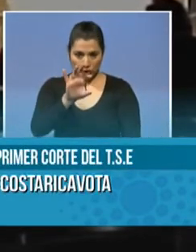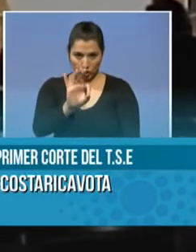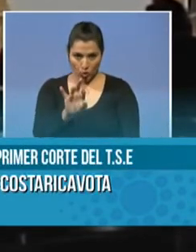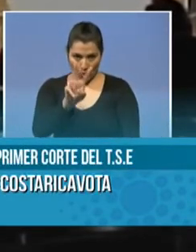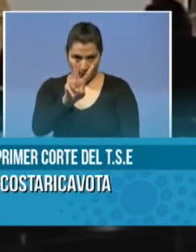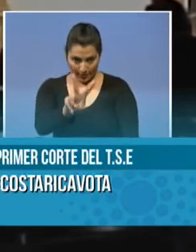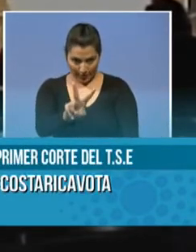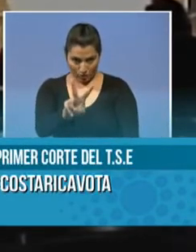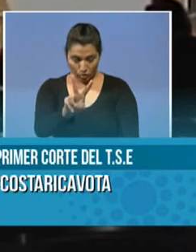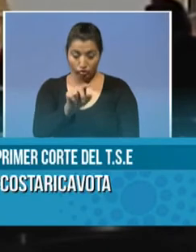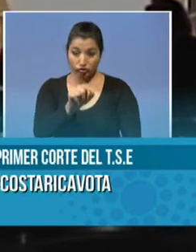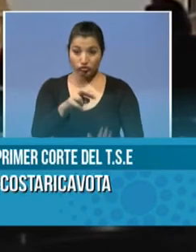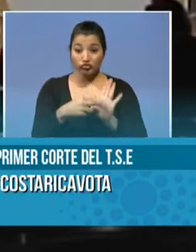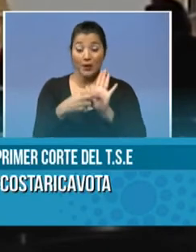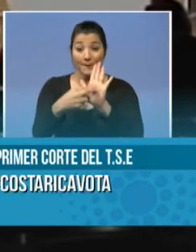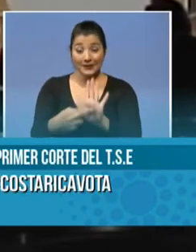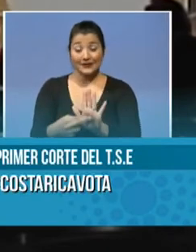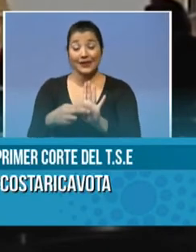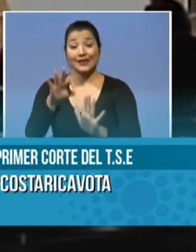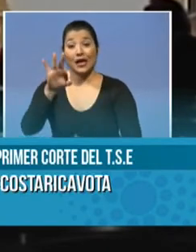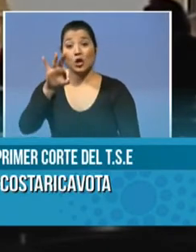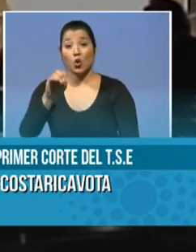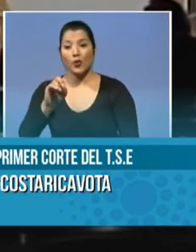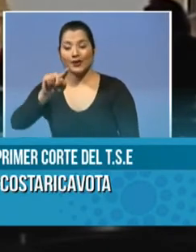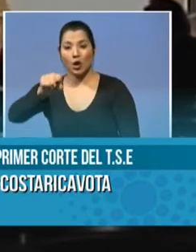5.992, que representa un